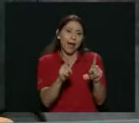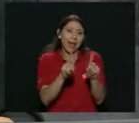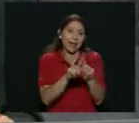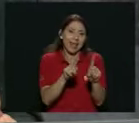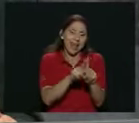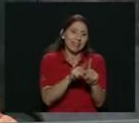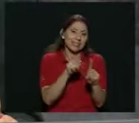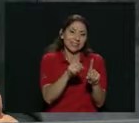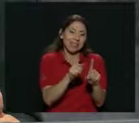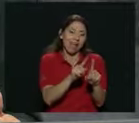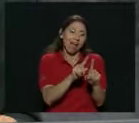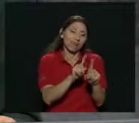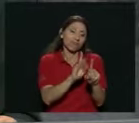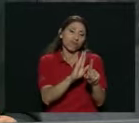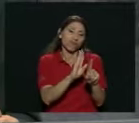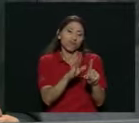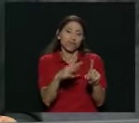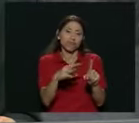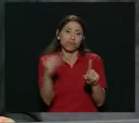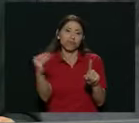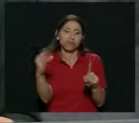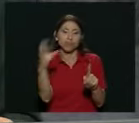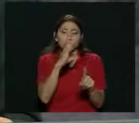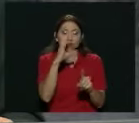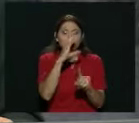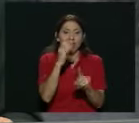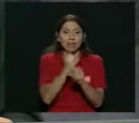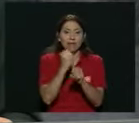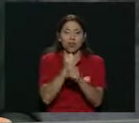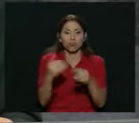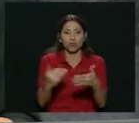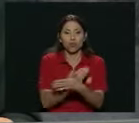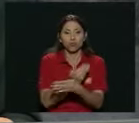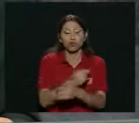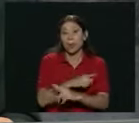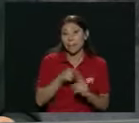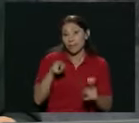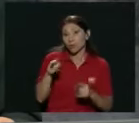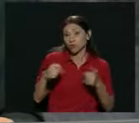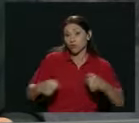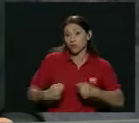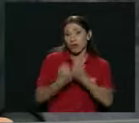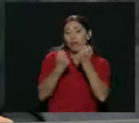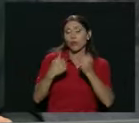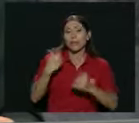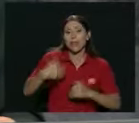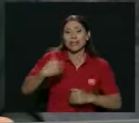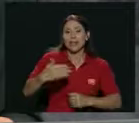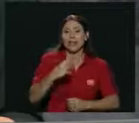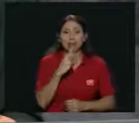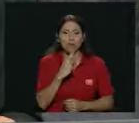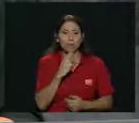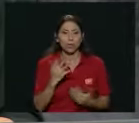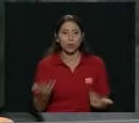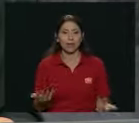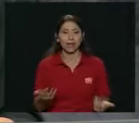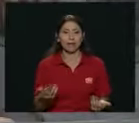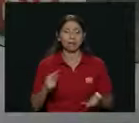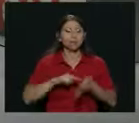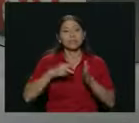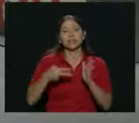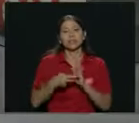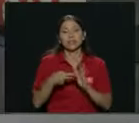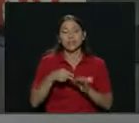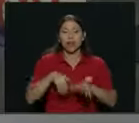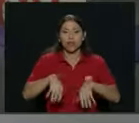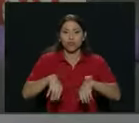general, son las que emigran en búsqueda de nuevos trabajos. Pero esto es un reto, ¿verdad?, que más adelante lo vamos a comentar, que